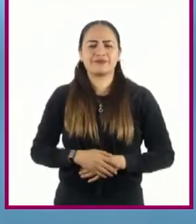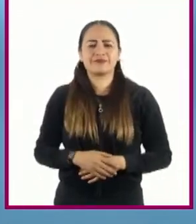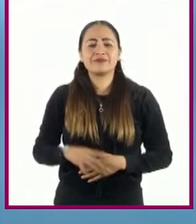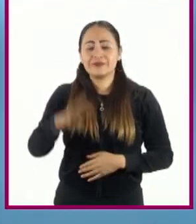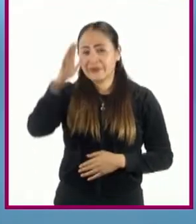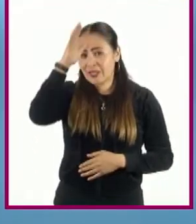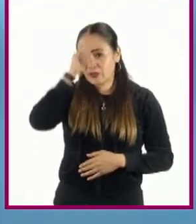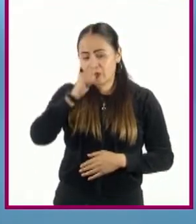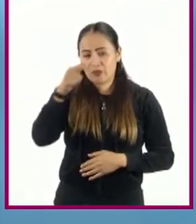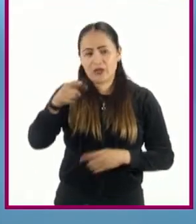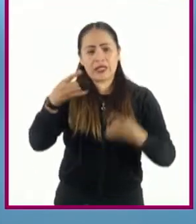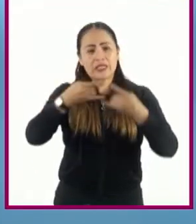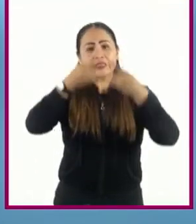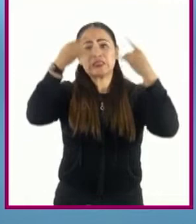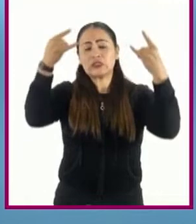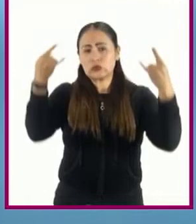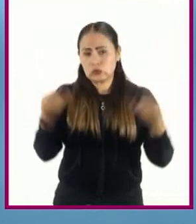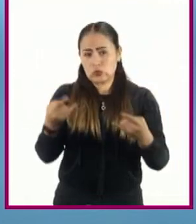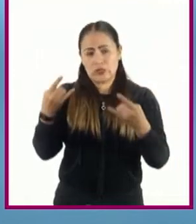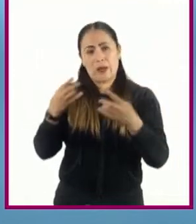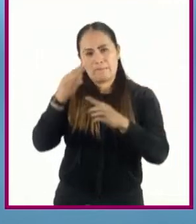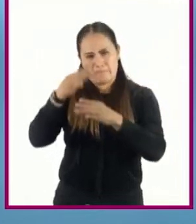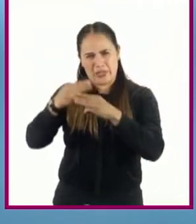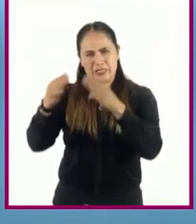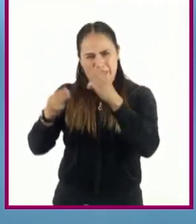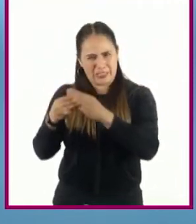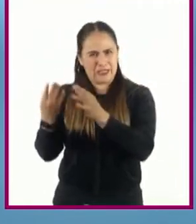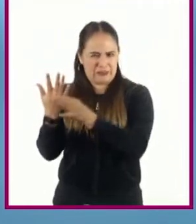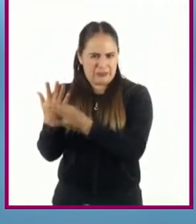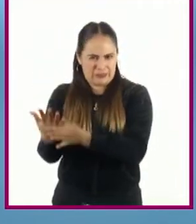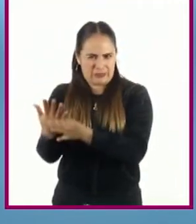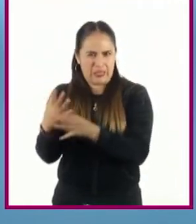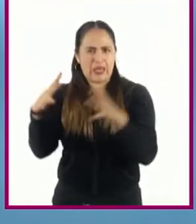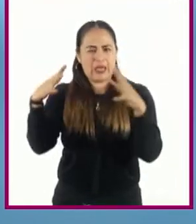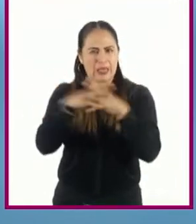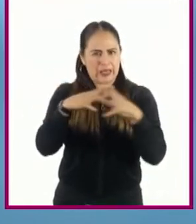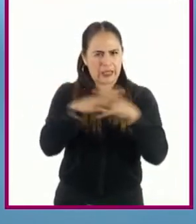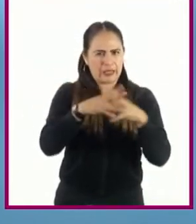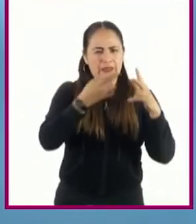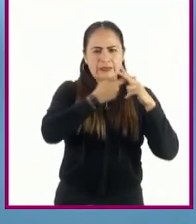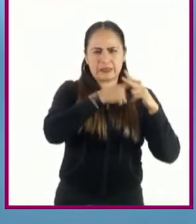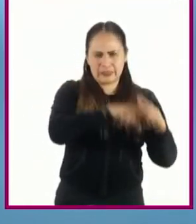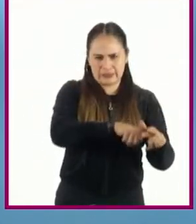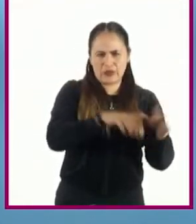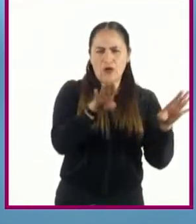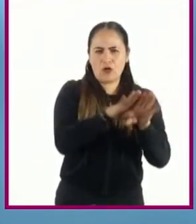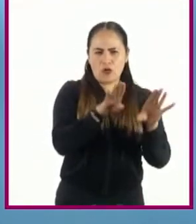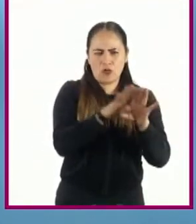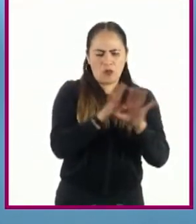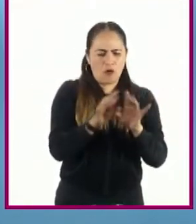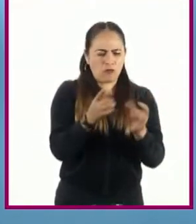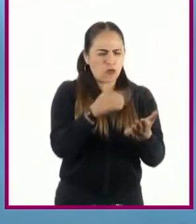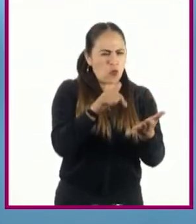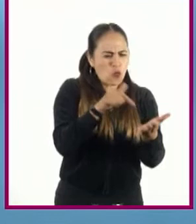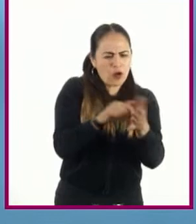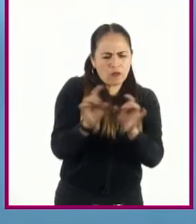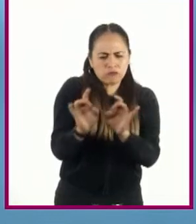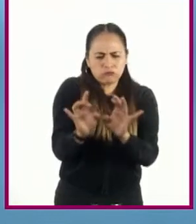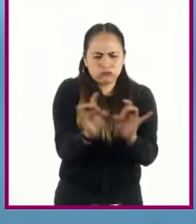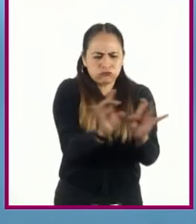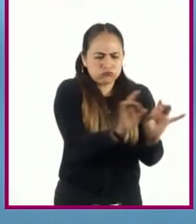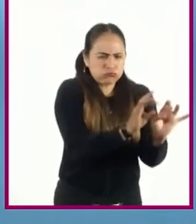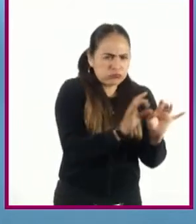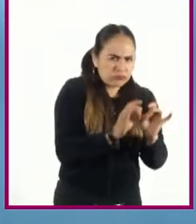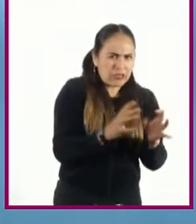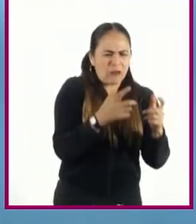en las clases de historia nos mencionaron cómo muchas guerras comenzaron con pequeños conflictos locales, que fueron